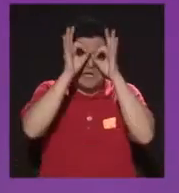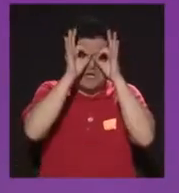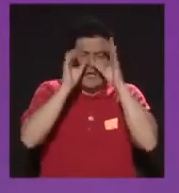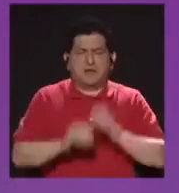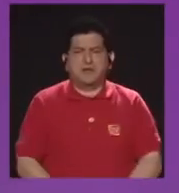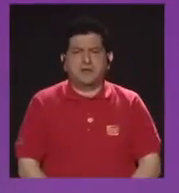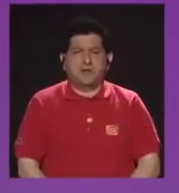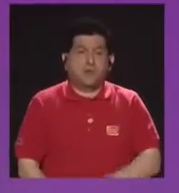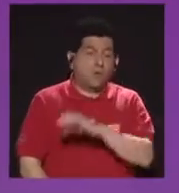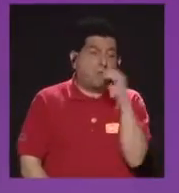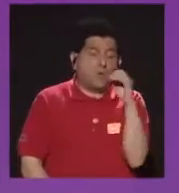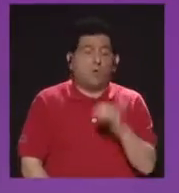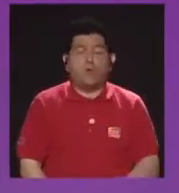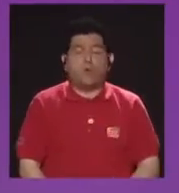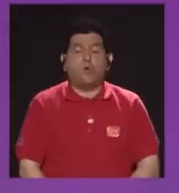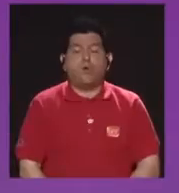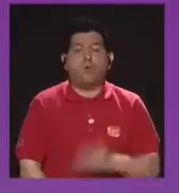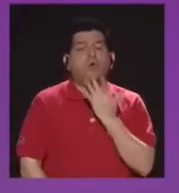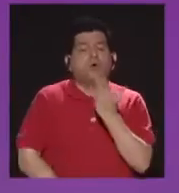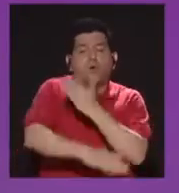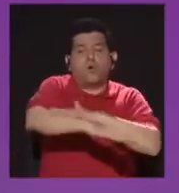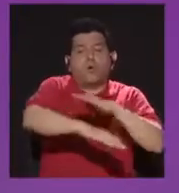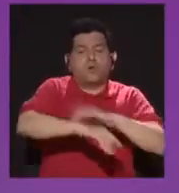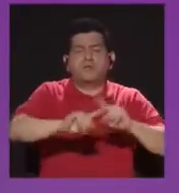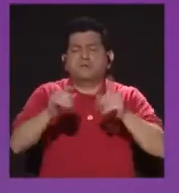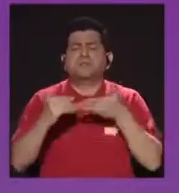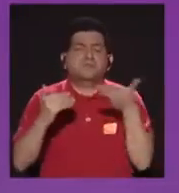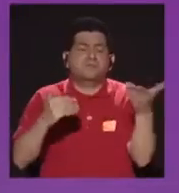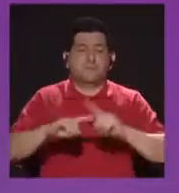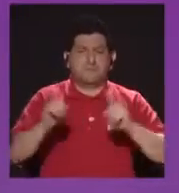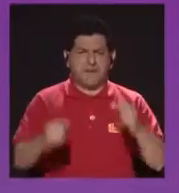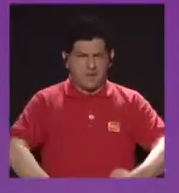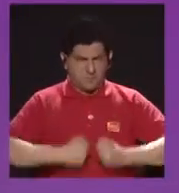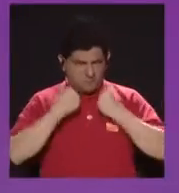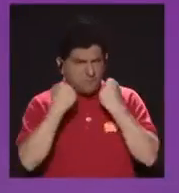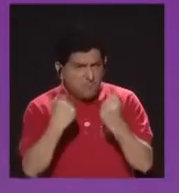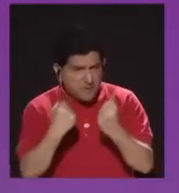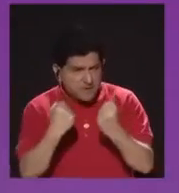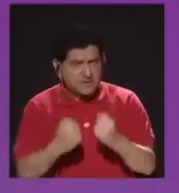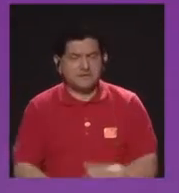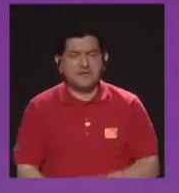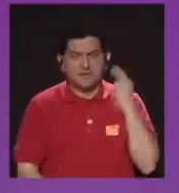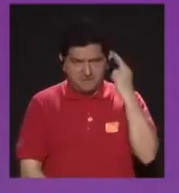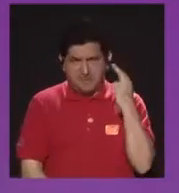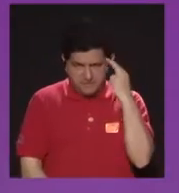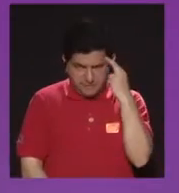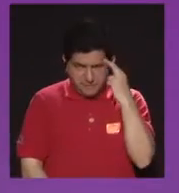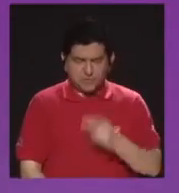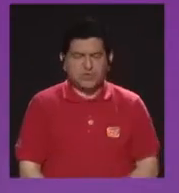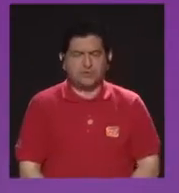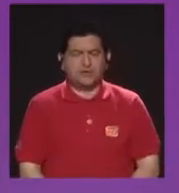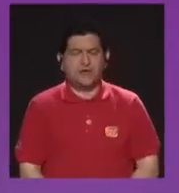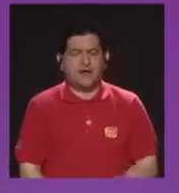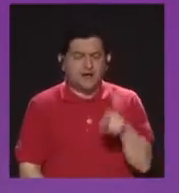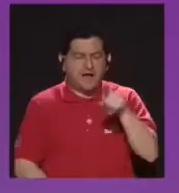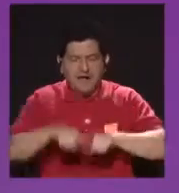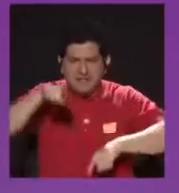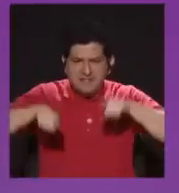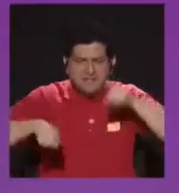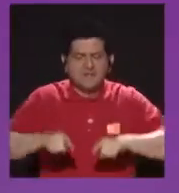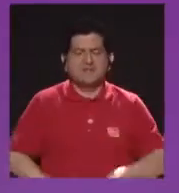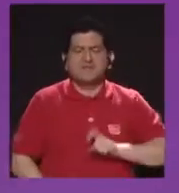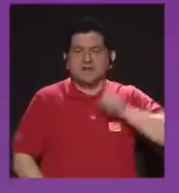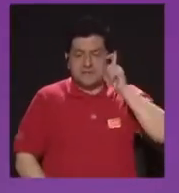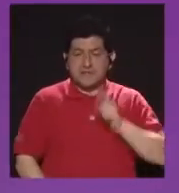porque por raza por un montón de cosas pero la más fuerte es por la diversidad sexual y todavía